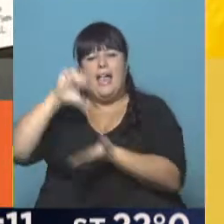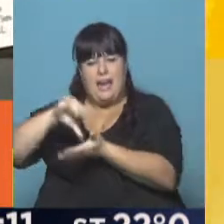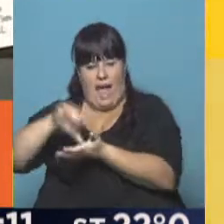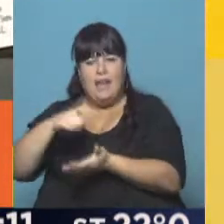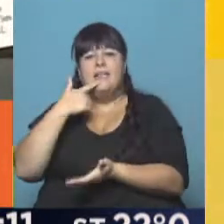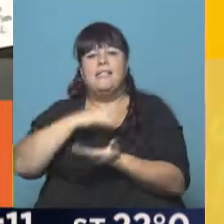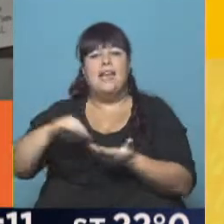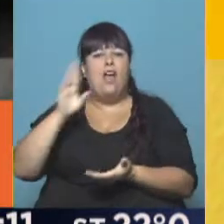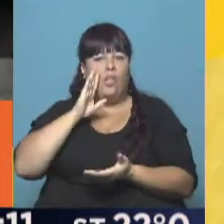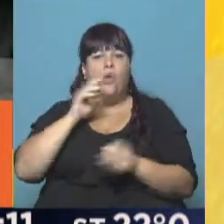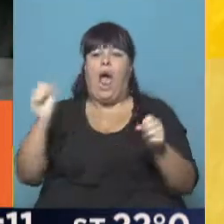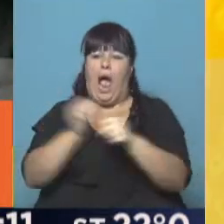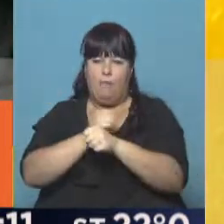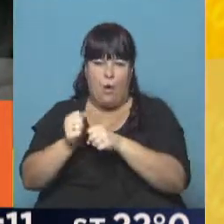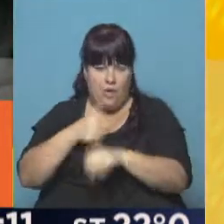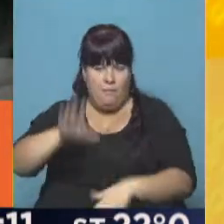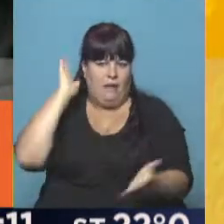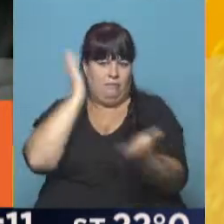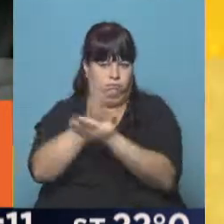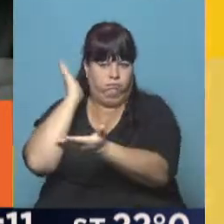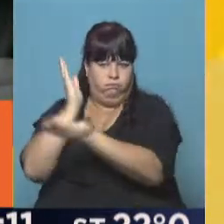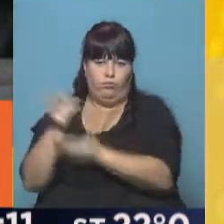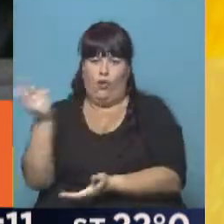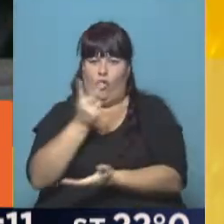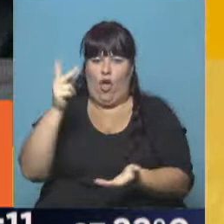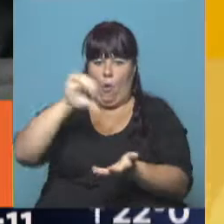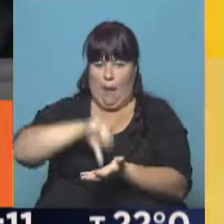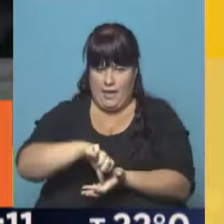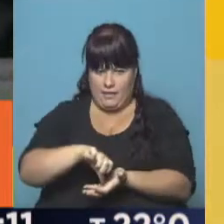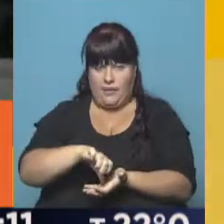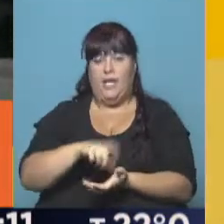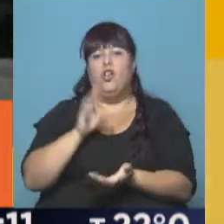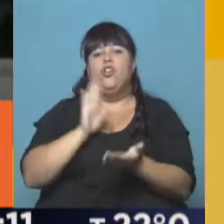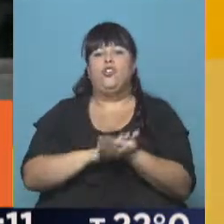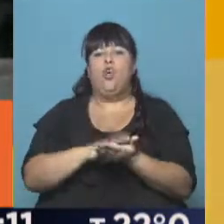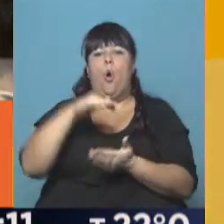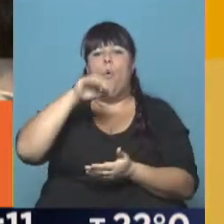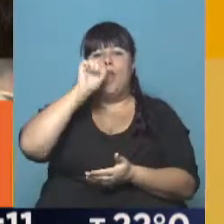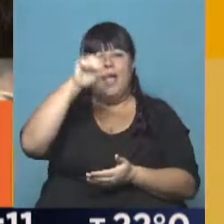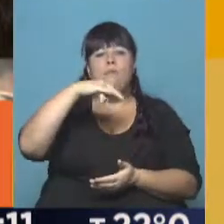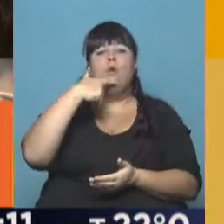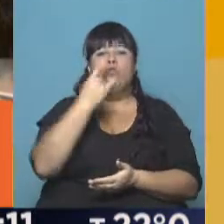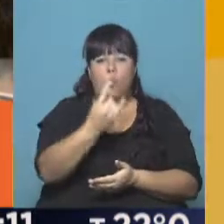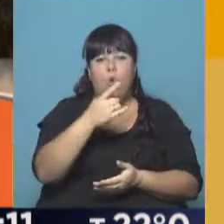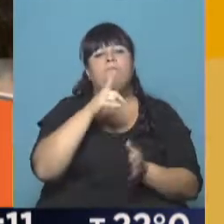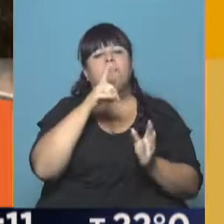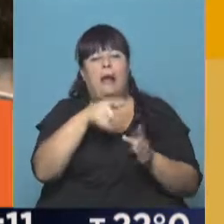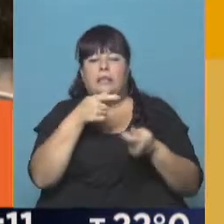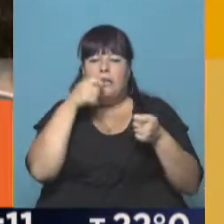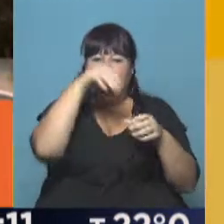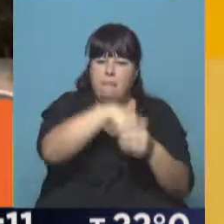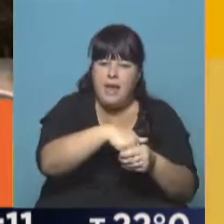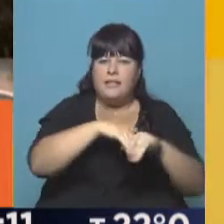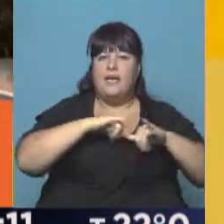Senado estadounidense aprobó la ampliación de penalidades contra ambos países. En el caso de Moscú es en respuesta a su supuesta injerencia